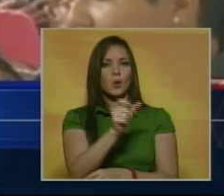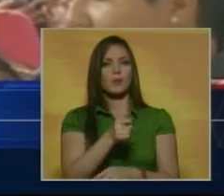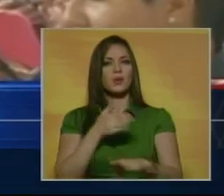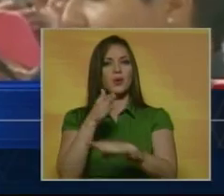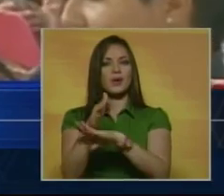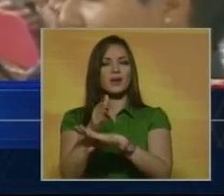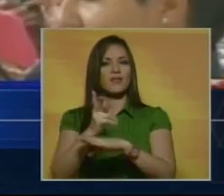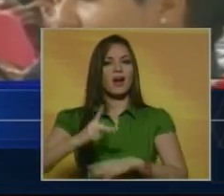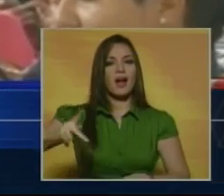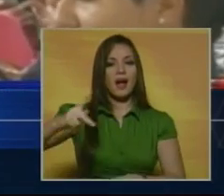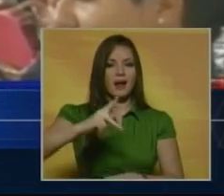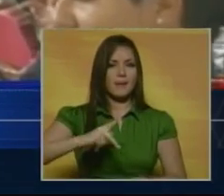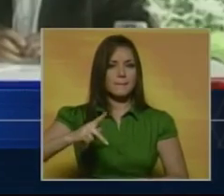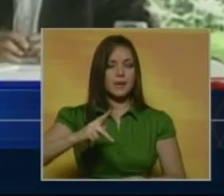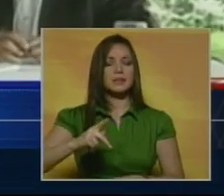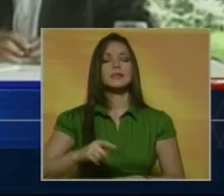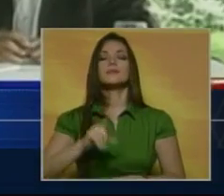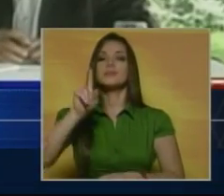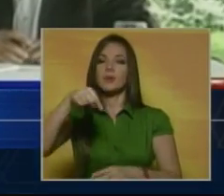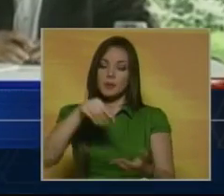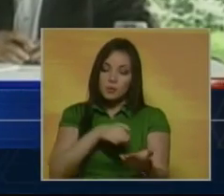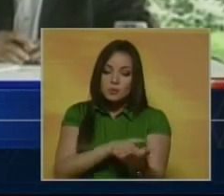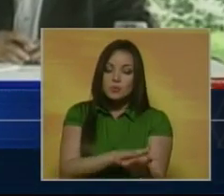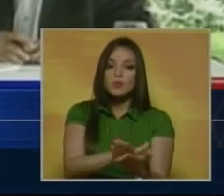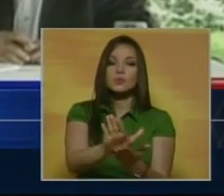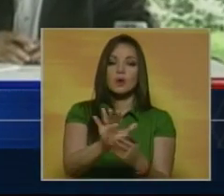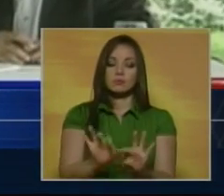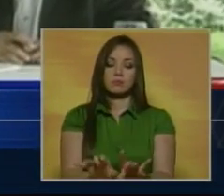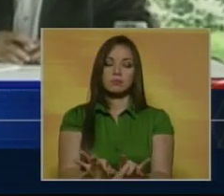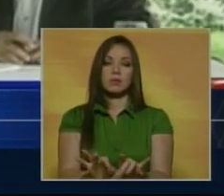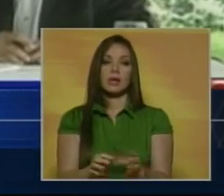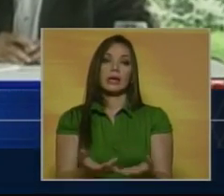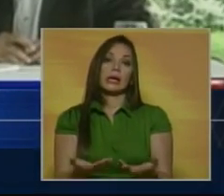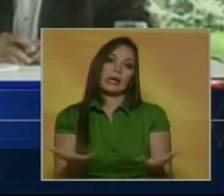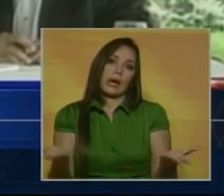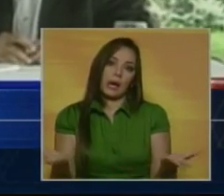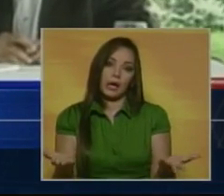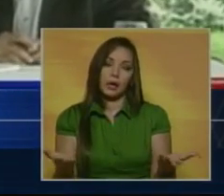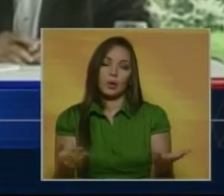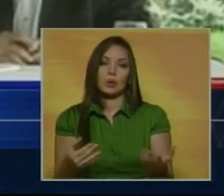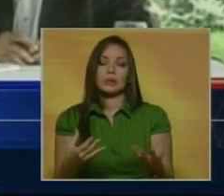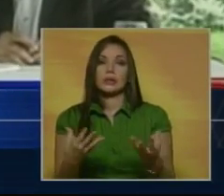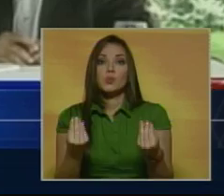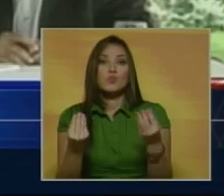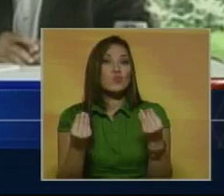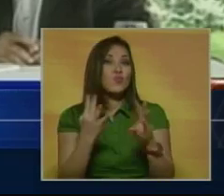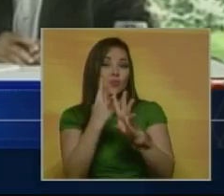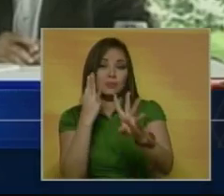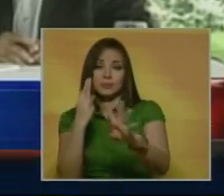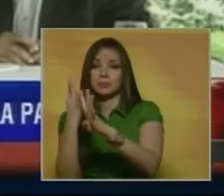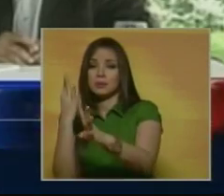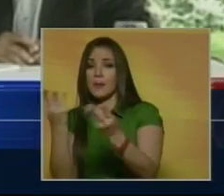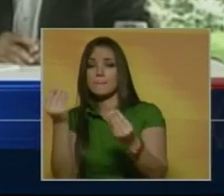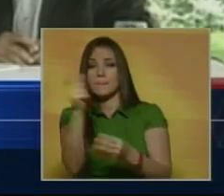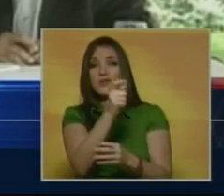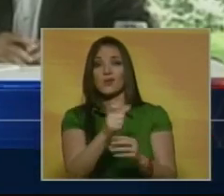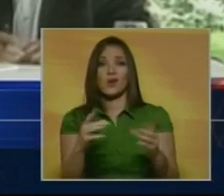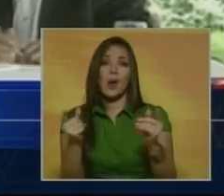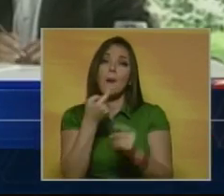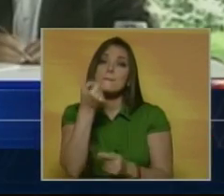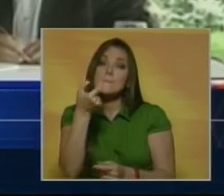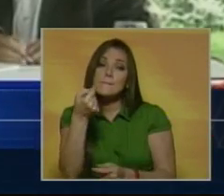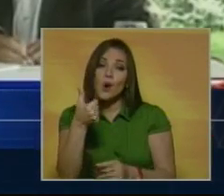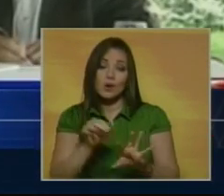a registrarse. También imprimimos, claro, no nos dimos abasto con las computadoras y la cantidad de gente, y también allí hicimos